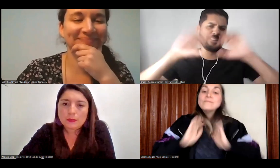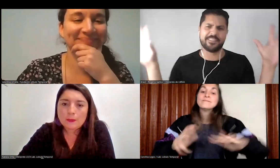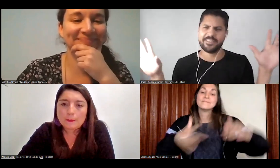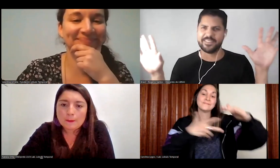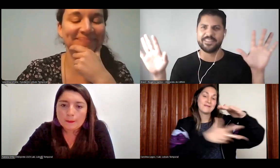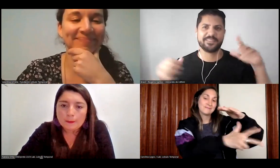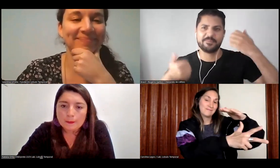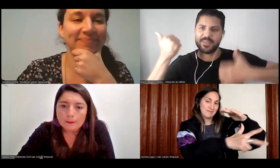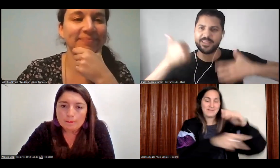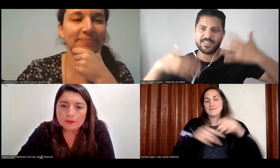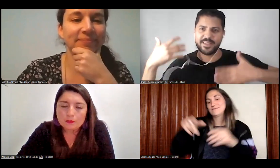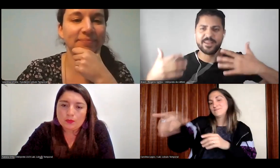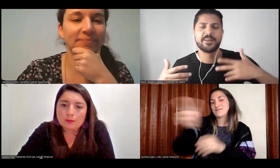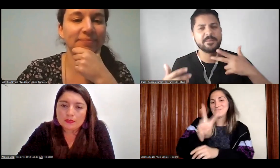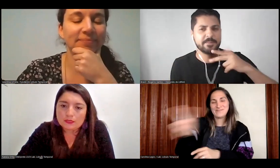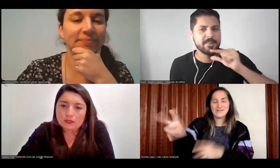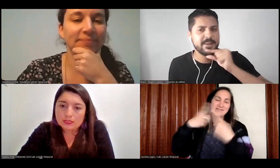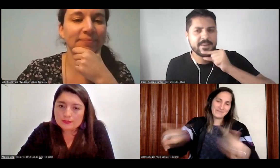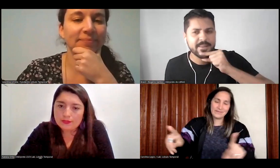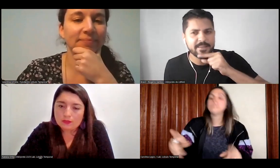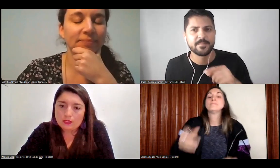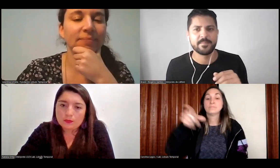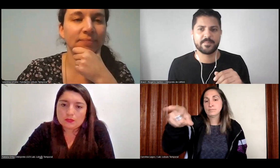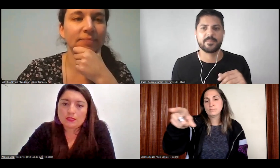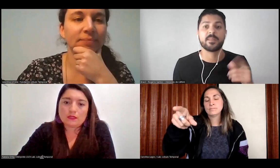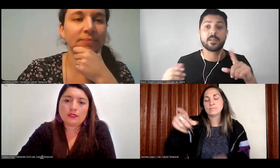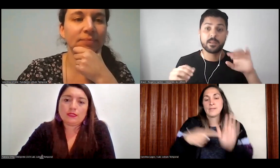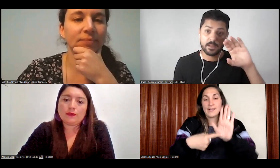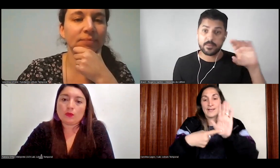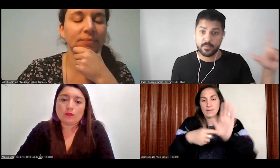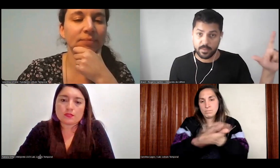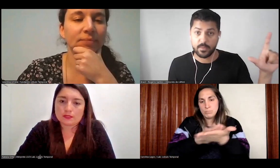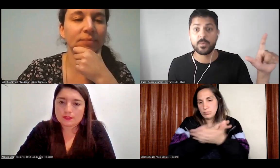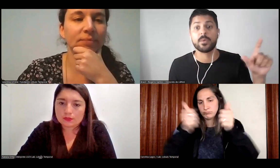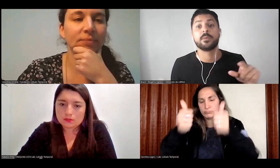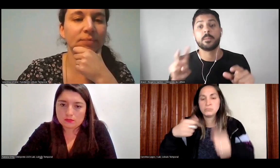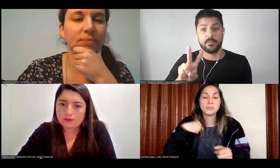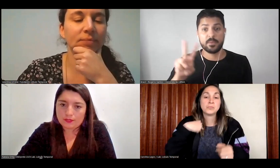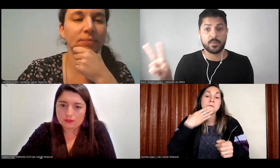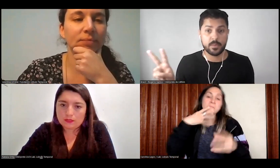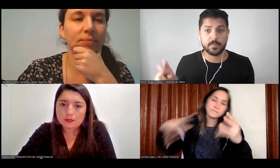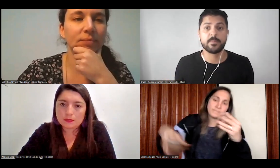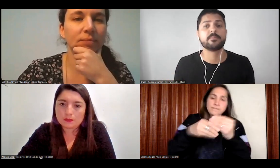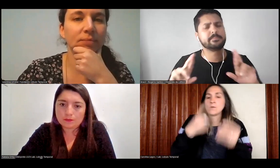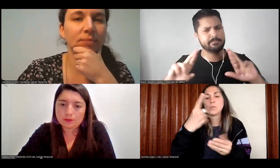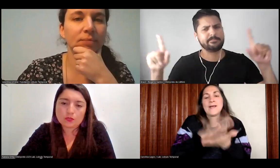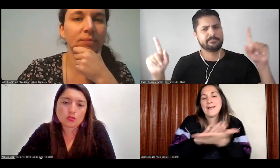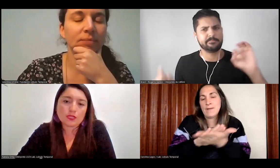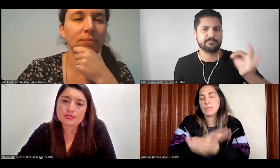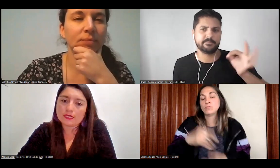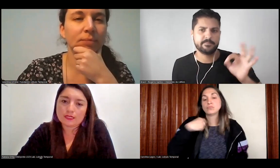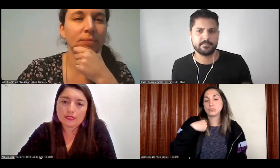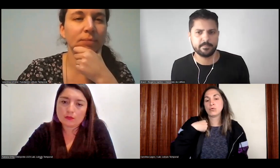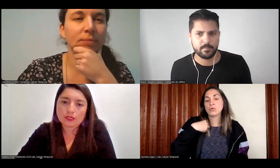clarísimo. Por una parte están los clasificadores y por otra el vernáculo visual, ¿cierto? Son diferentes.